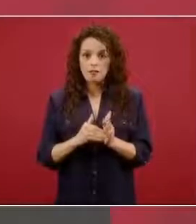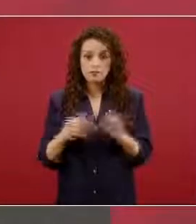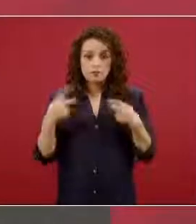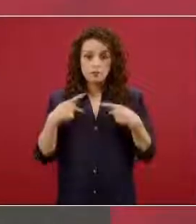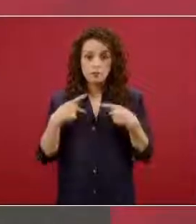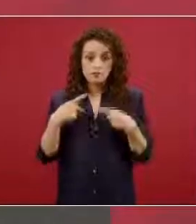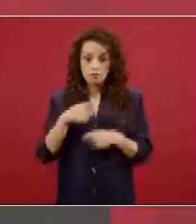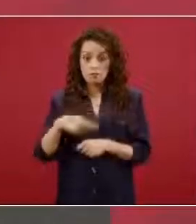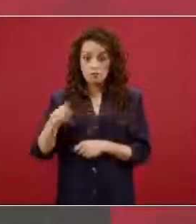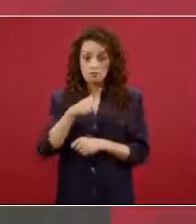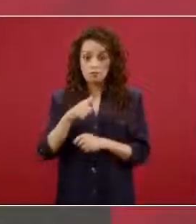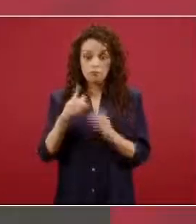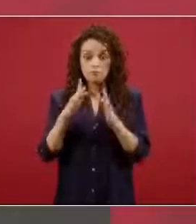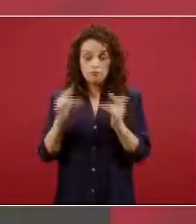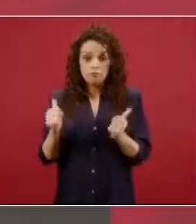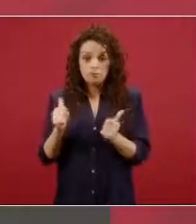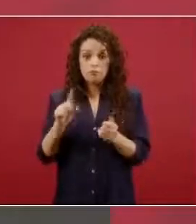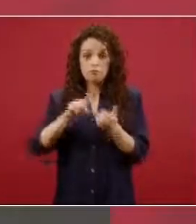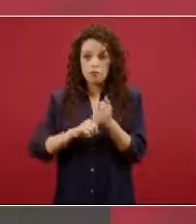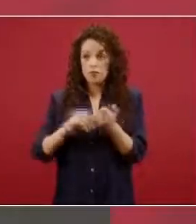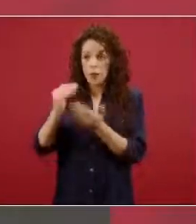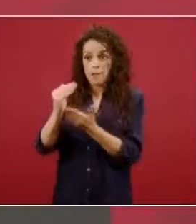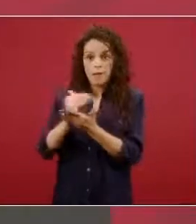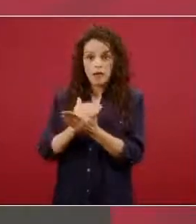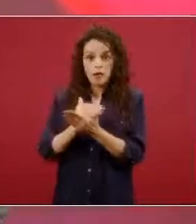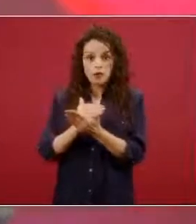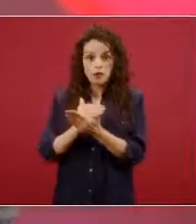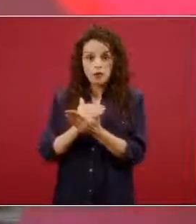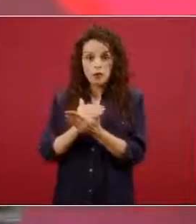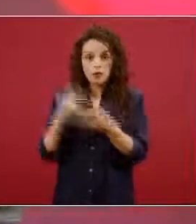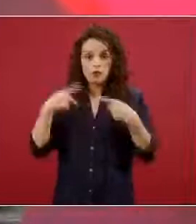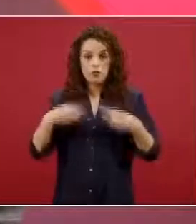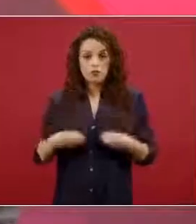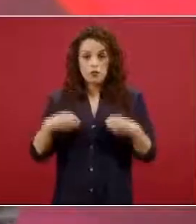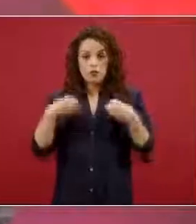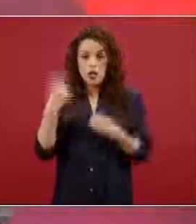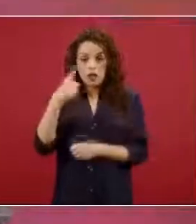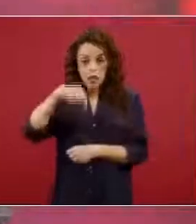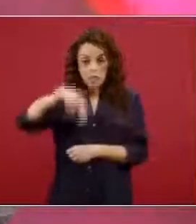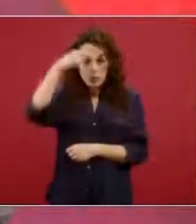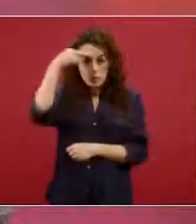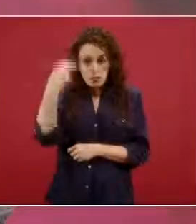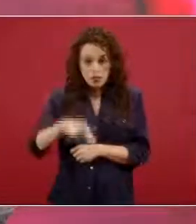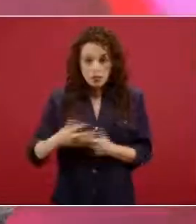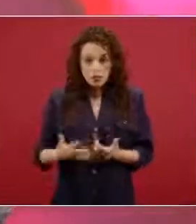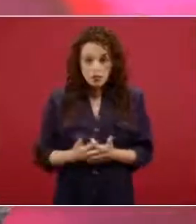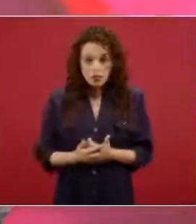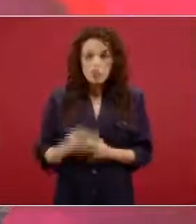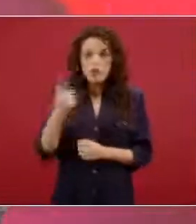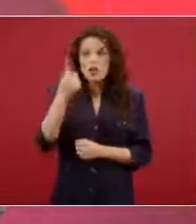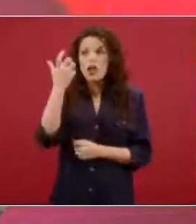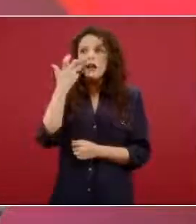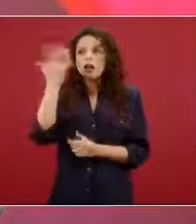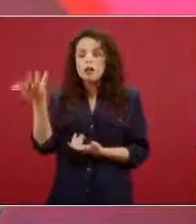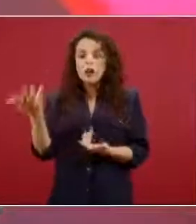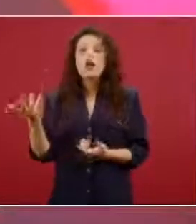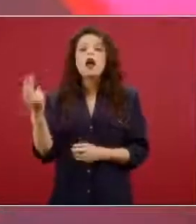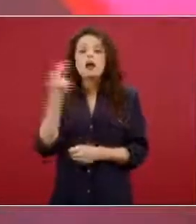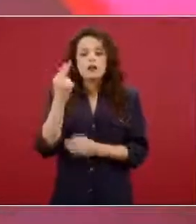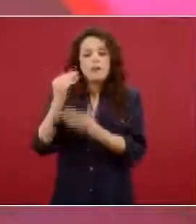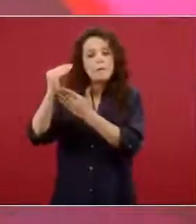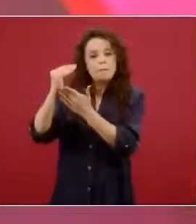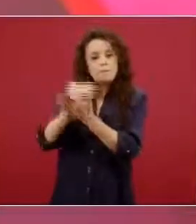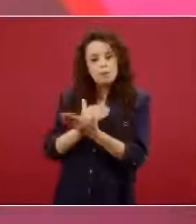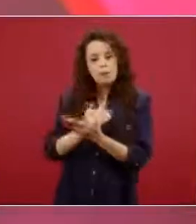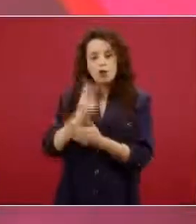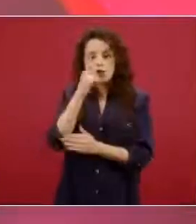francesa es menos de la mitad de la población mexicana. Y lo que intentan es reducirlos al menos a 2.000 o